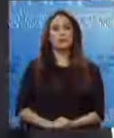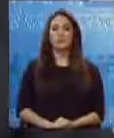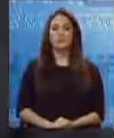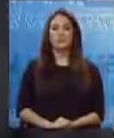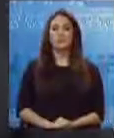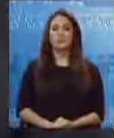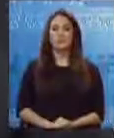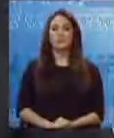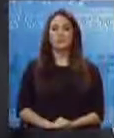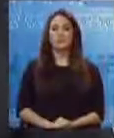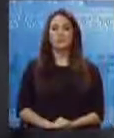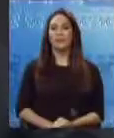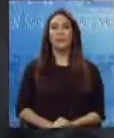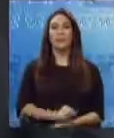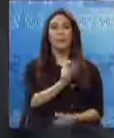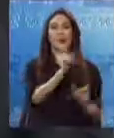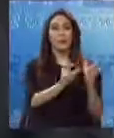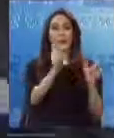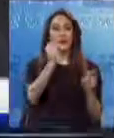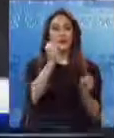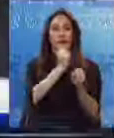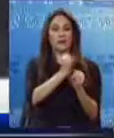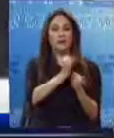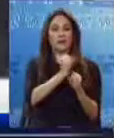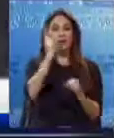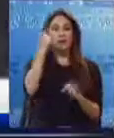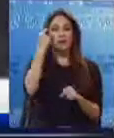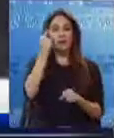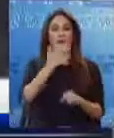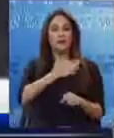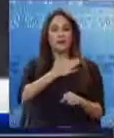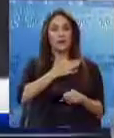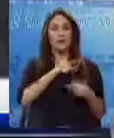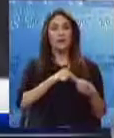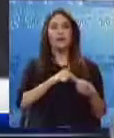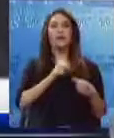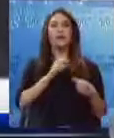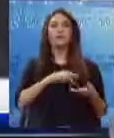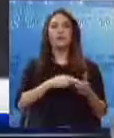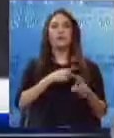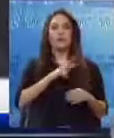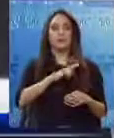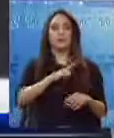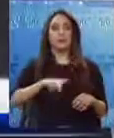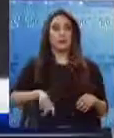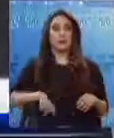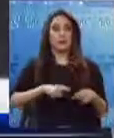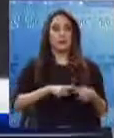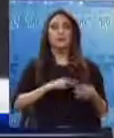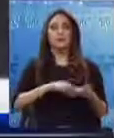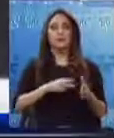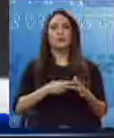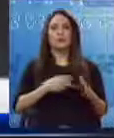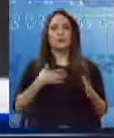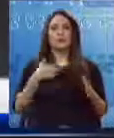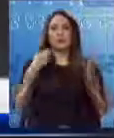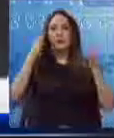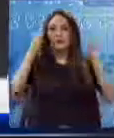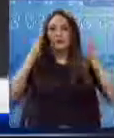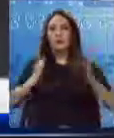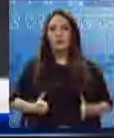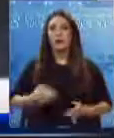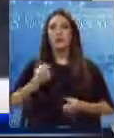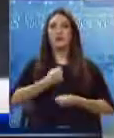Los funcionarios públicos dejamos la esfera personal y pasamos a ser, como su nombre lo